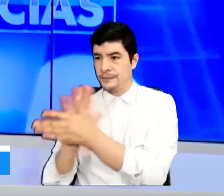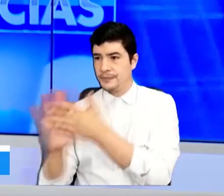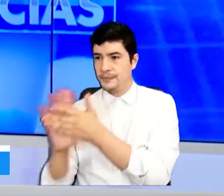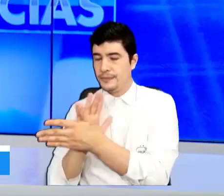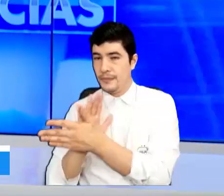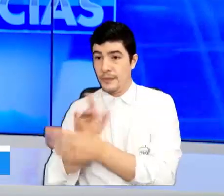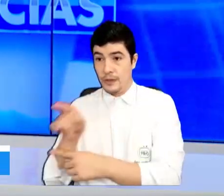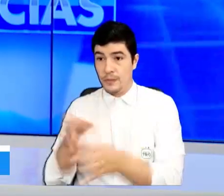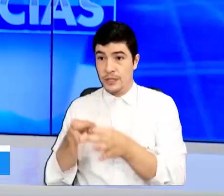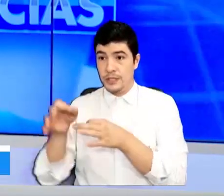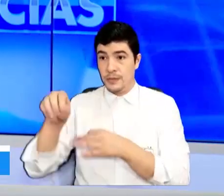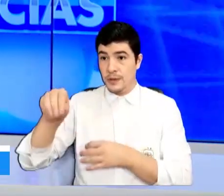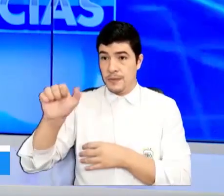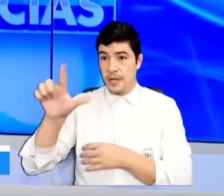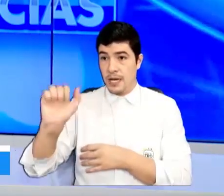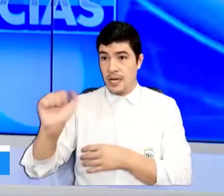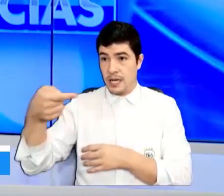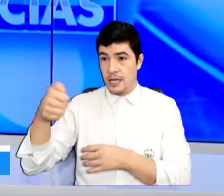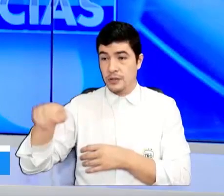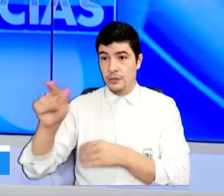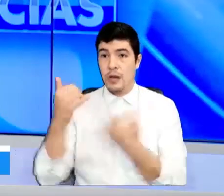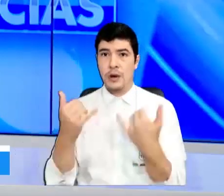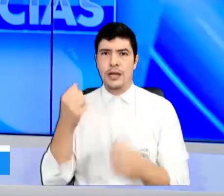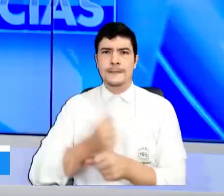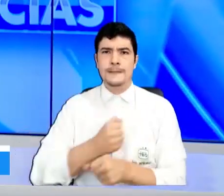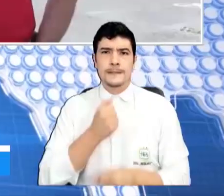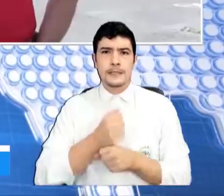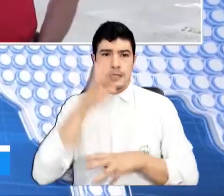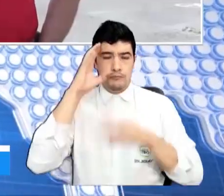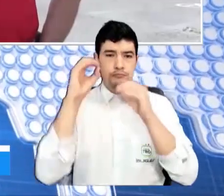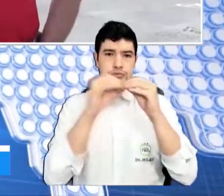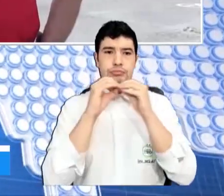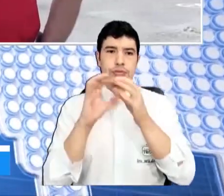COVID-19. Este es un informe de nuestro compañero Pedro en el municipio de Málaga.